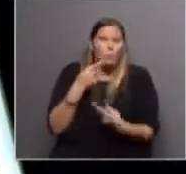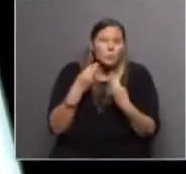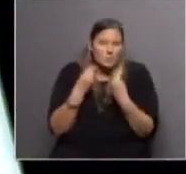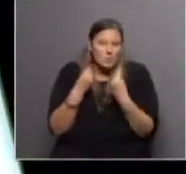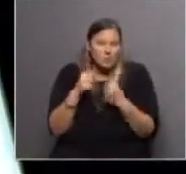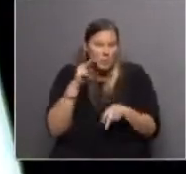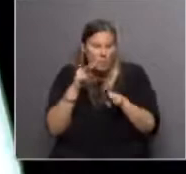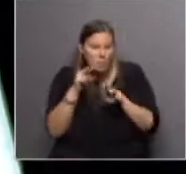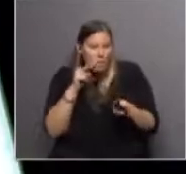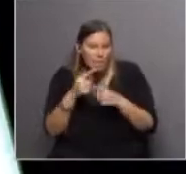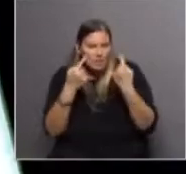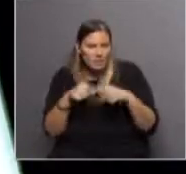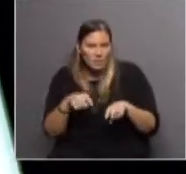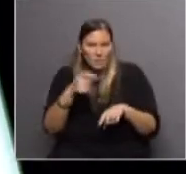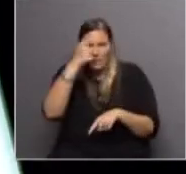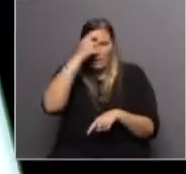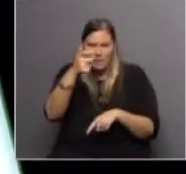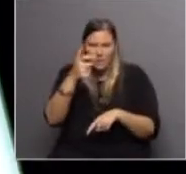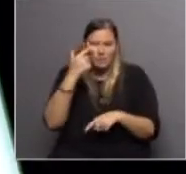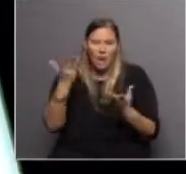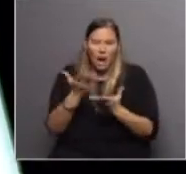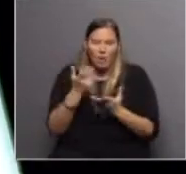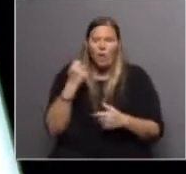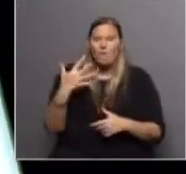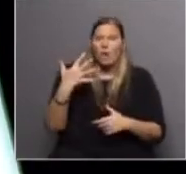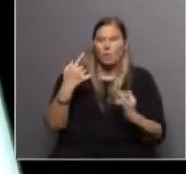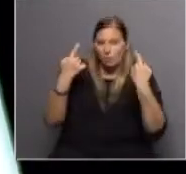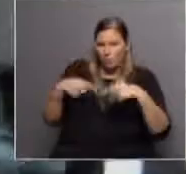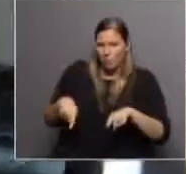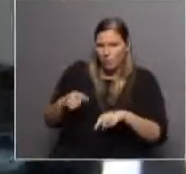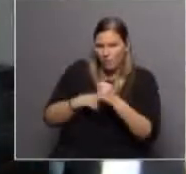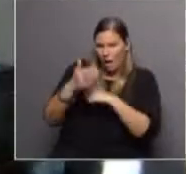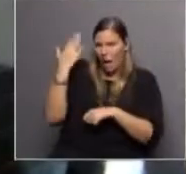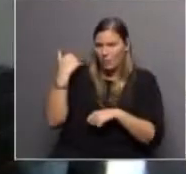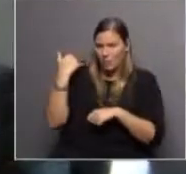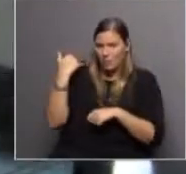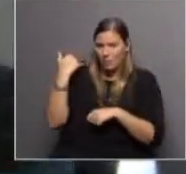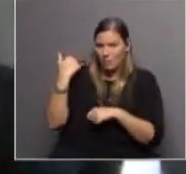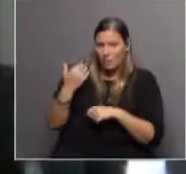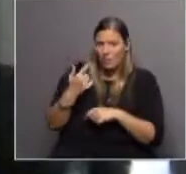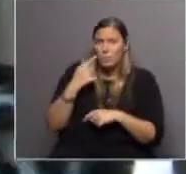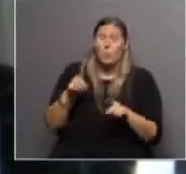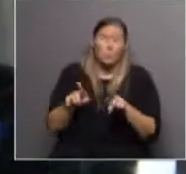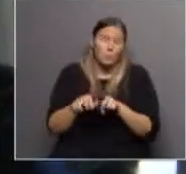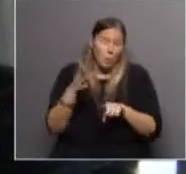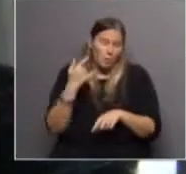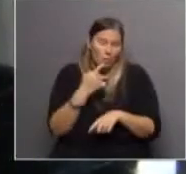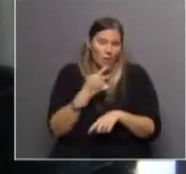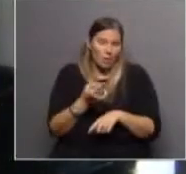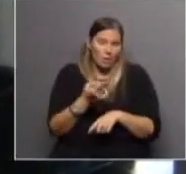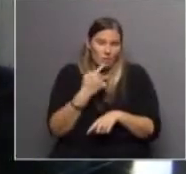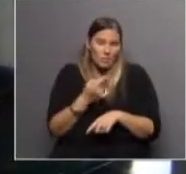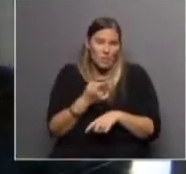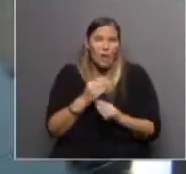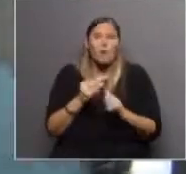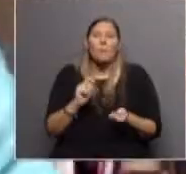distinto? ¿Sentís que la tarea de la ciencia se valora diferente? ¿Qué cambió en este año? Bueno, recién en lo que estabas hablando de